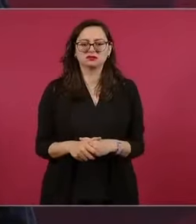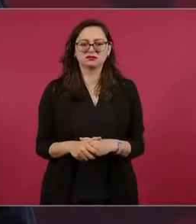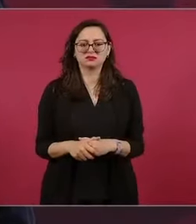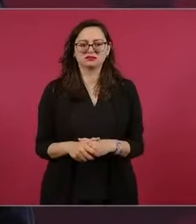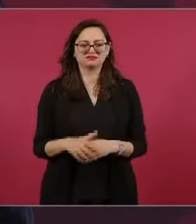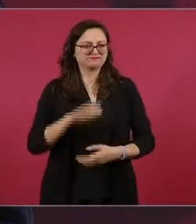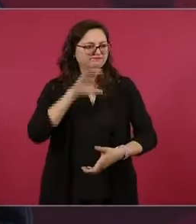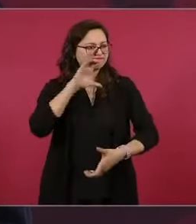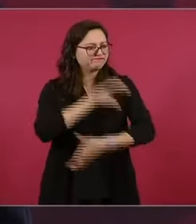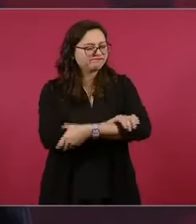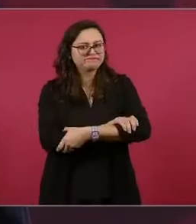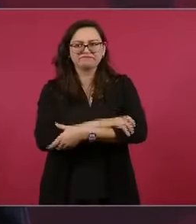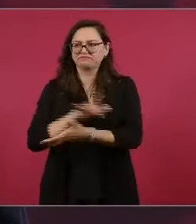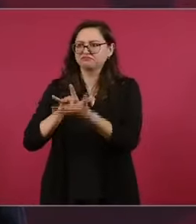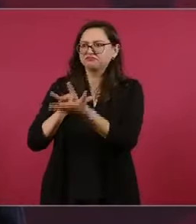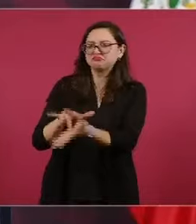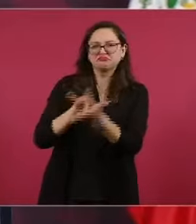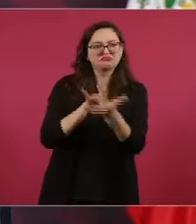fraterno.